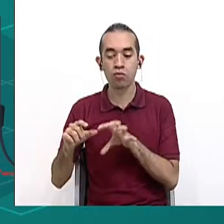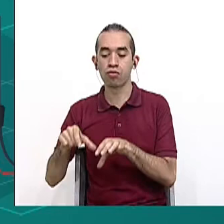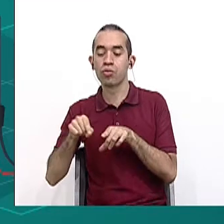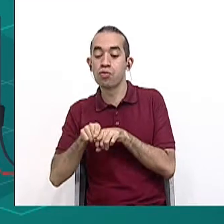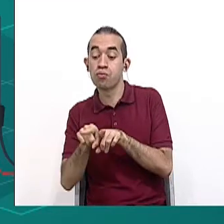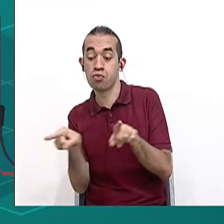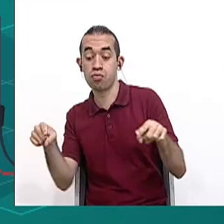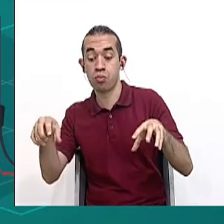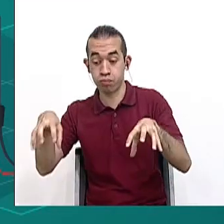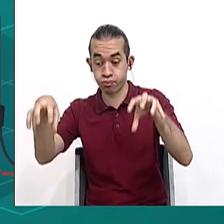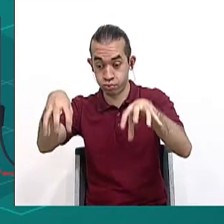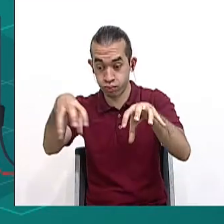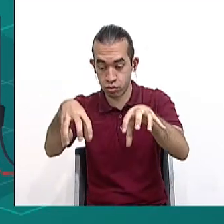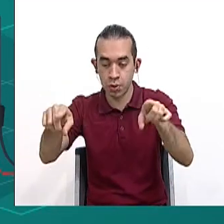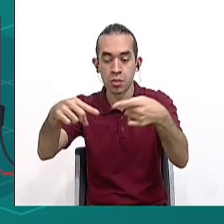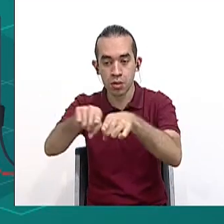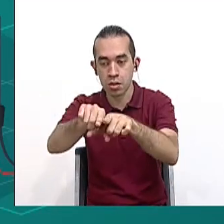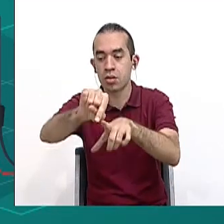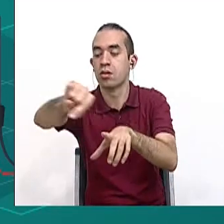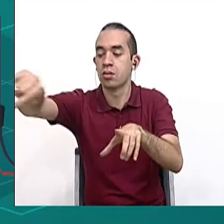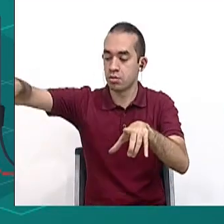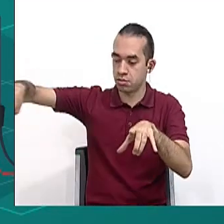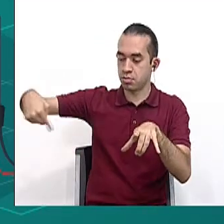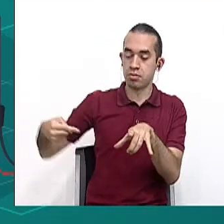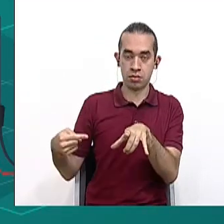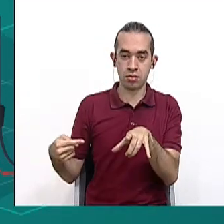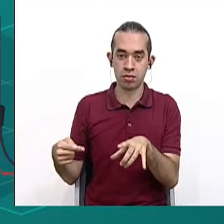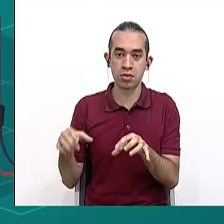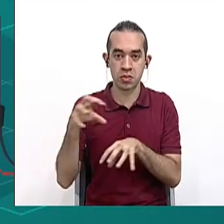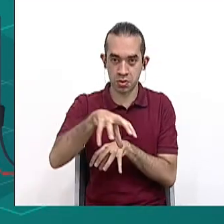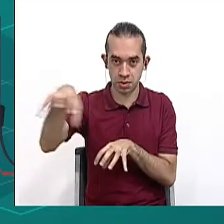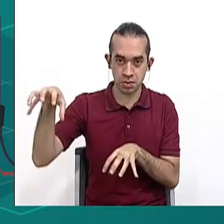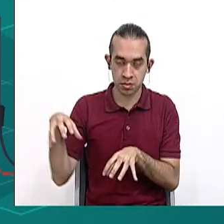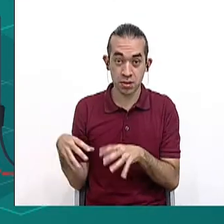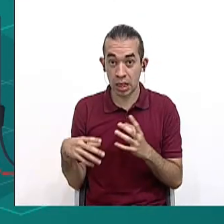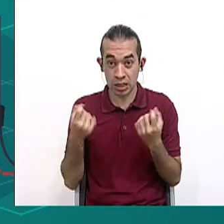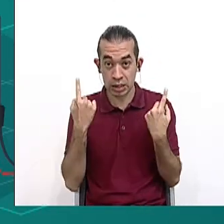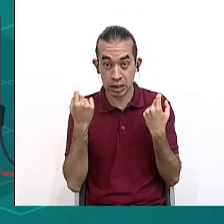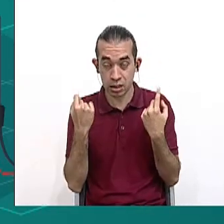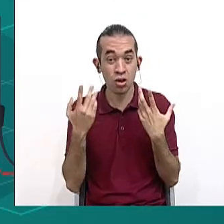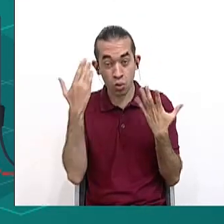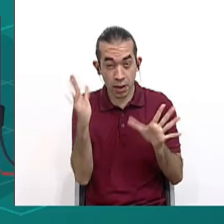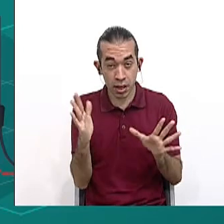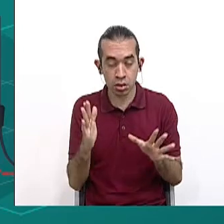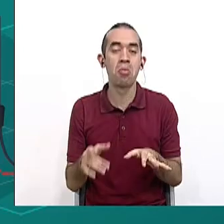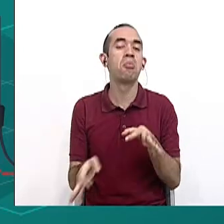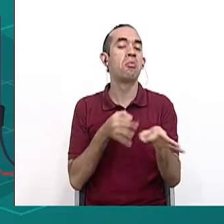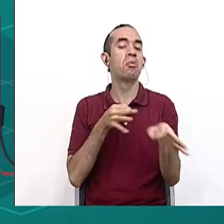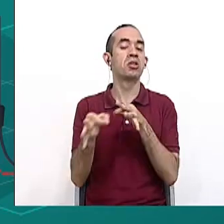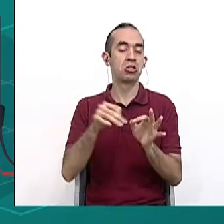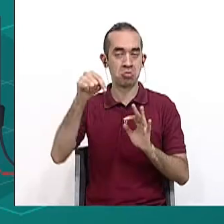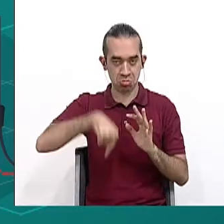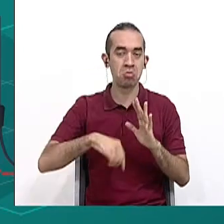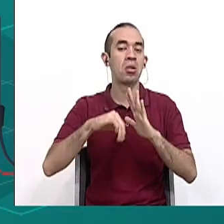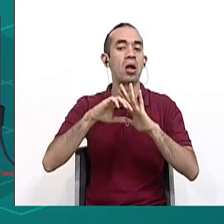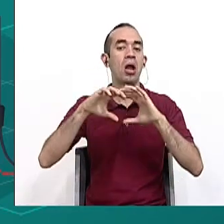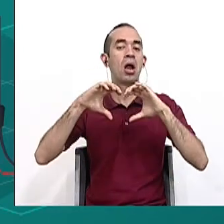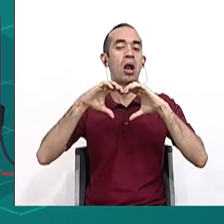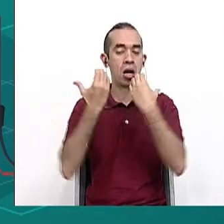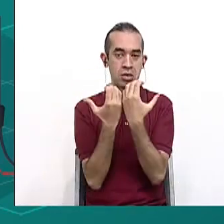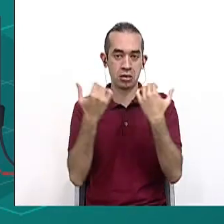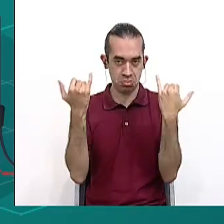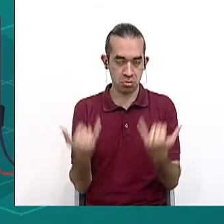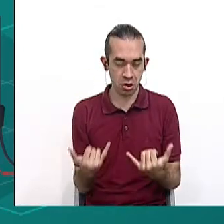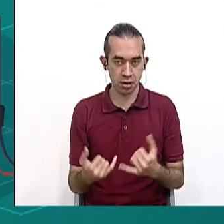entre esos circuitos, pero si no, también todo eso vamos a estar conociendo y ampliando en esta clase por medio de la parte teórica, pero